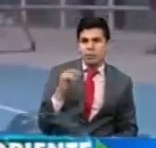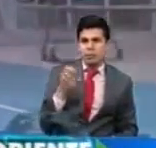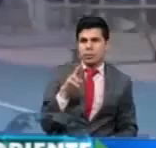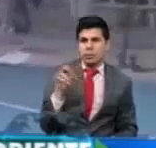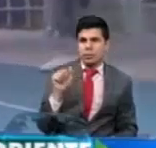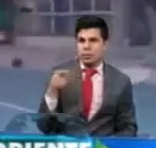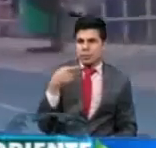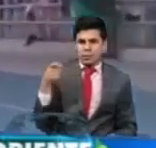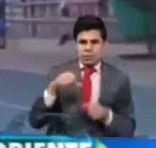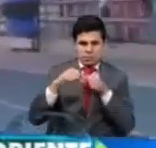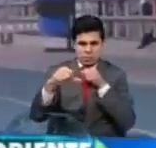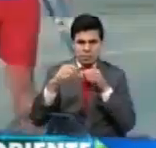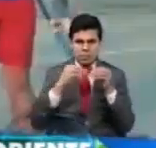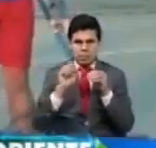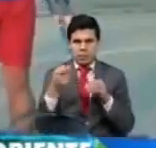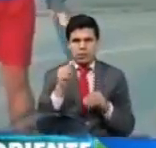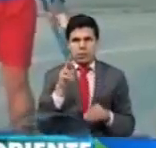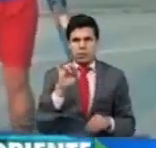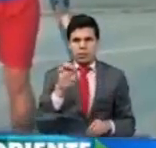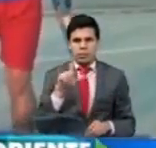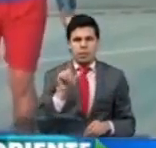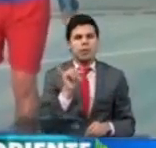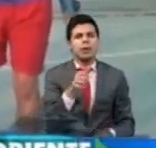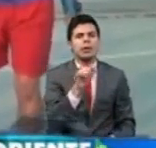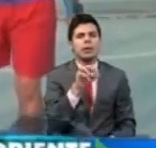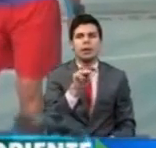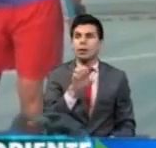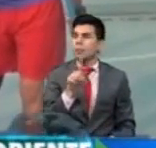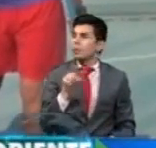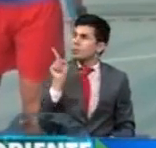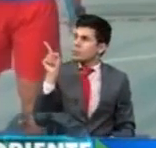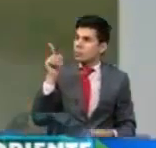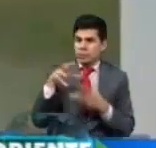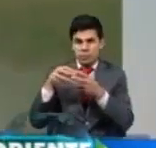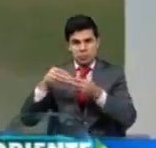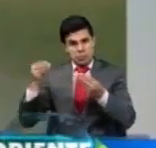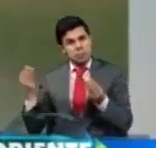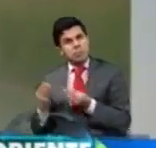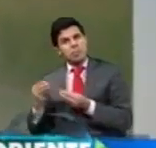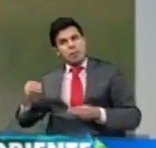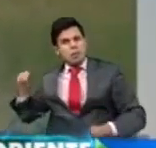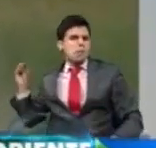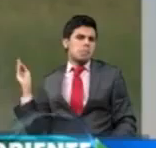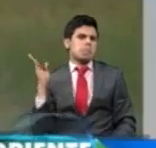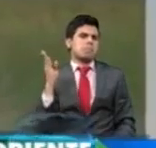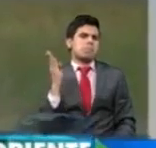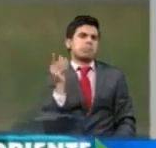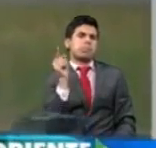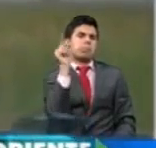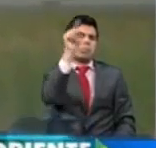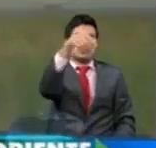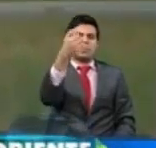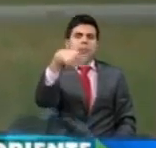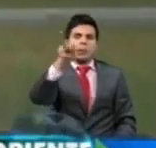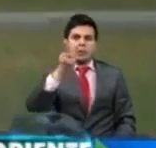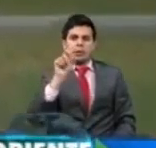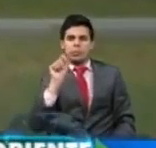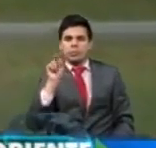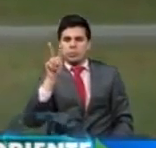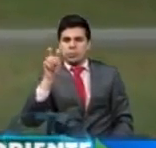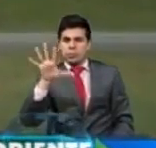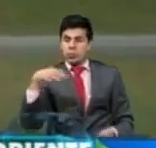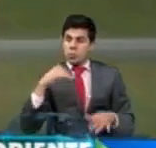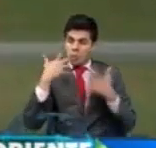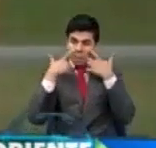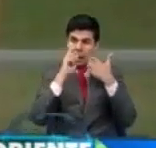y la otra fue para gabriel jaimes el lanzamiento de disco que con una distancia de 17.75 logró un nuevo